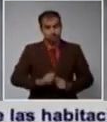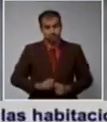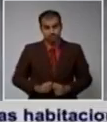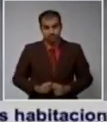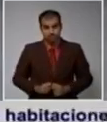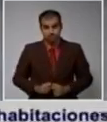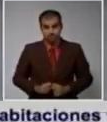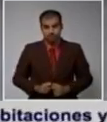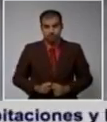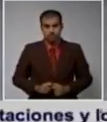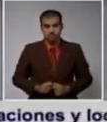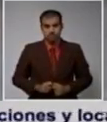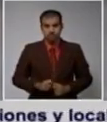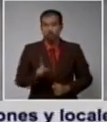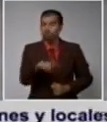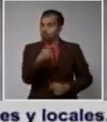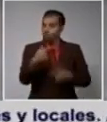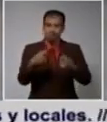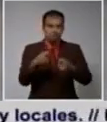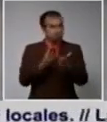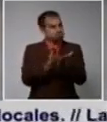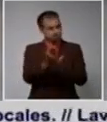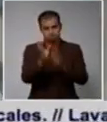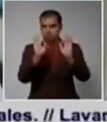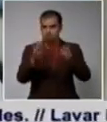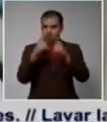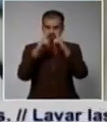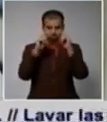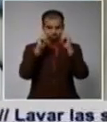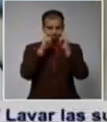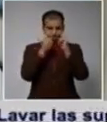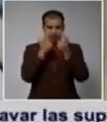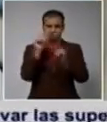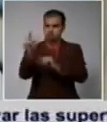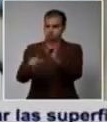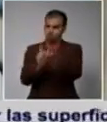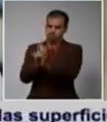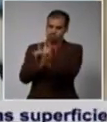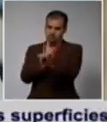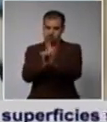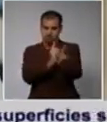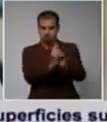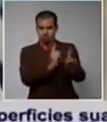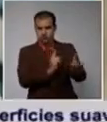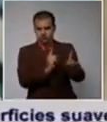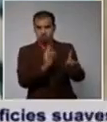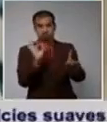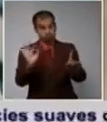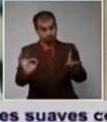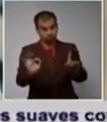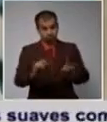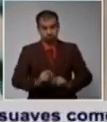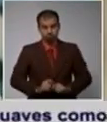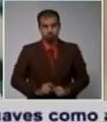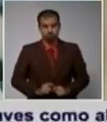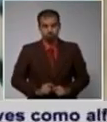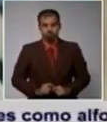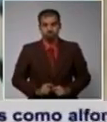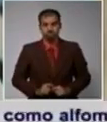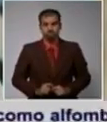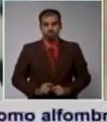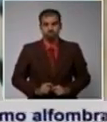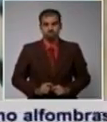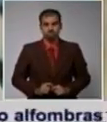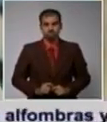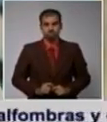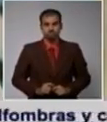tenemos que seguir con el nasobuco, con el distanciamiento, con todas estas cosas que realmente nos va a